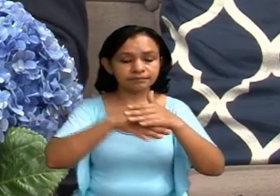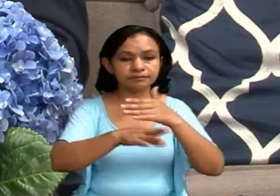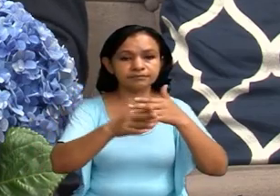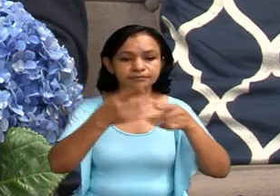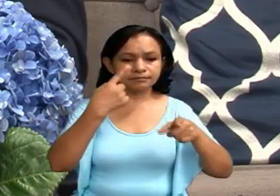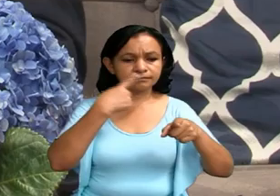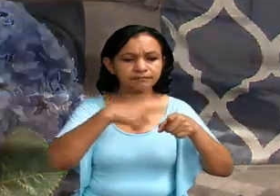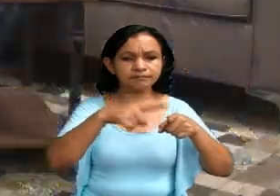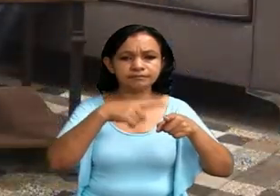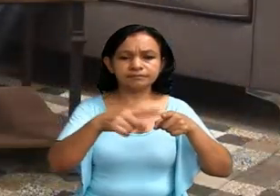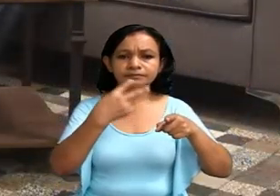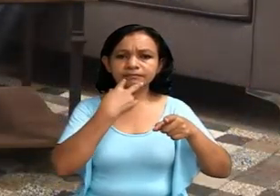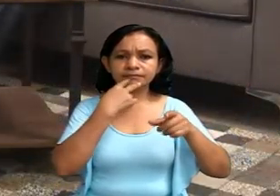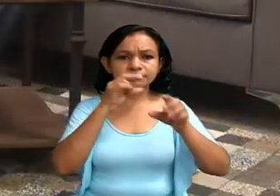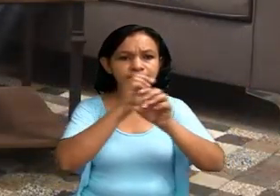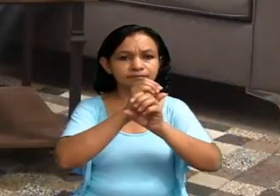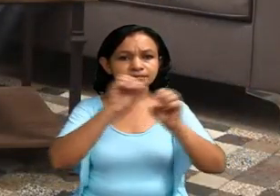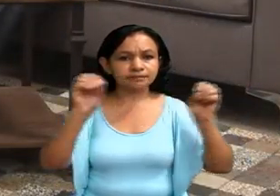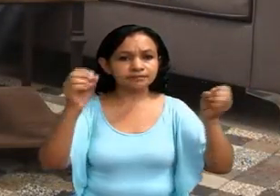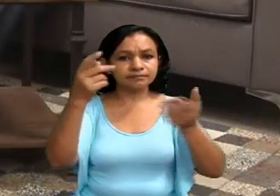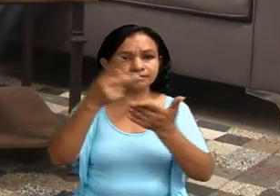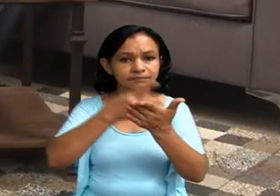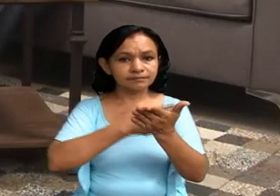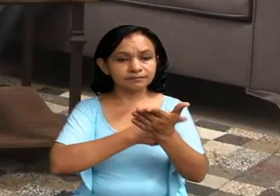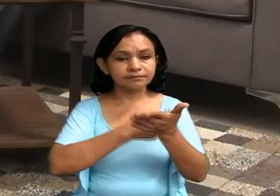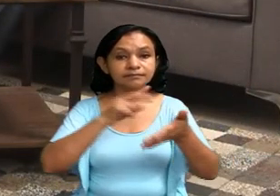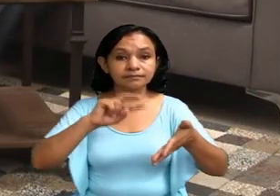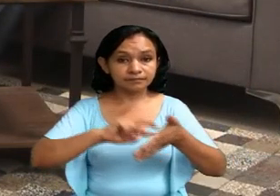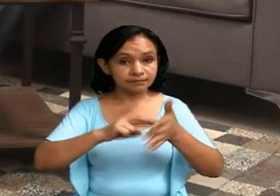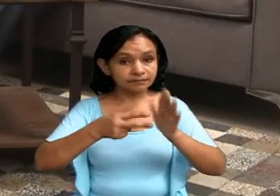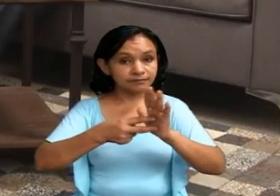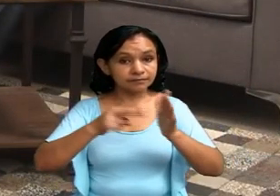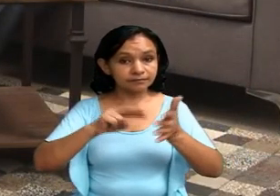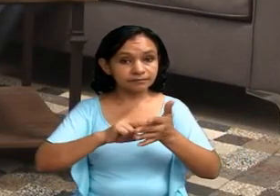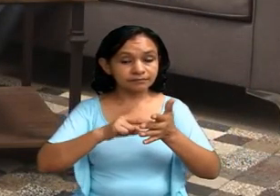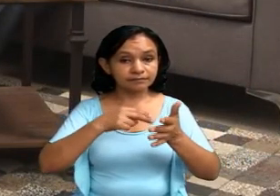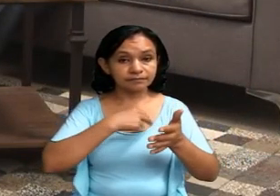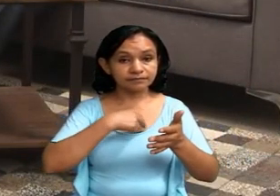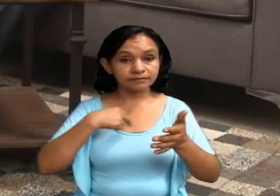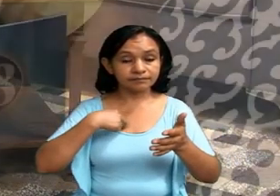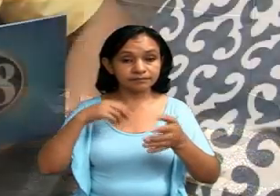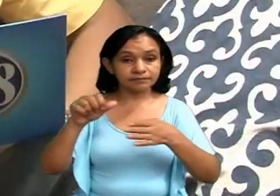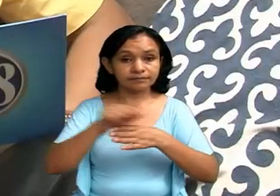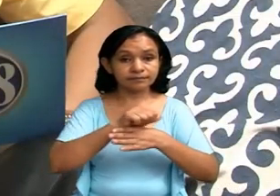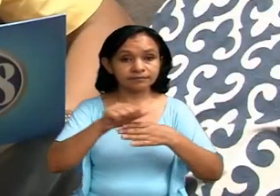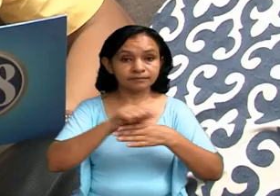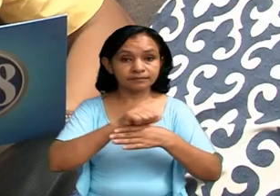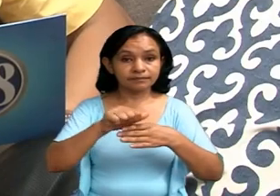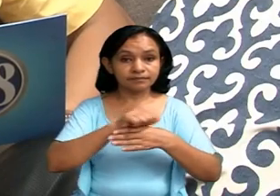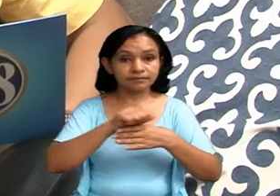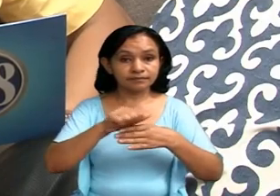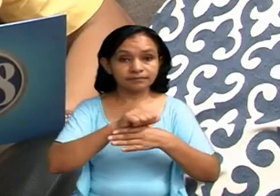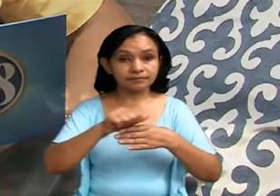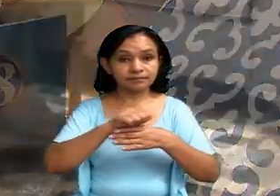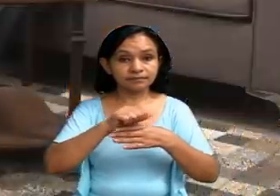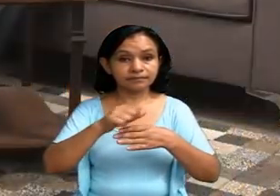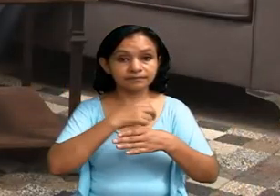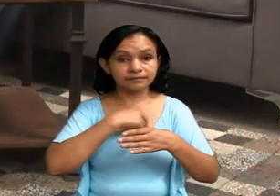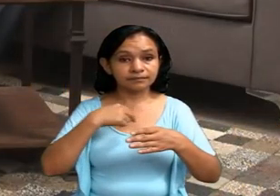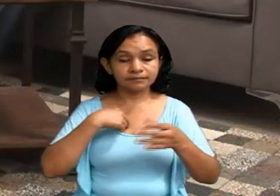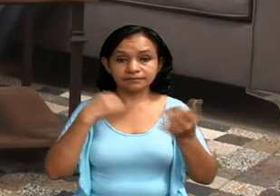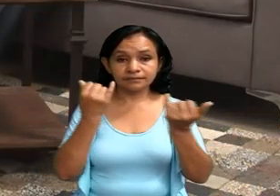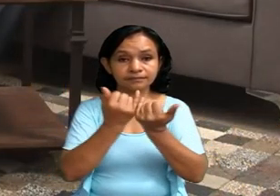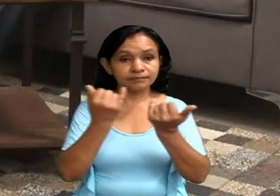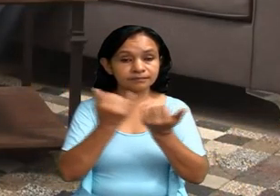teatro beneficiados por estos proyectos, que significa que cuando hacemos nuestros ensayos generales, okay, nosotros los hacemos igualito